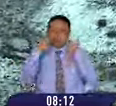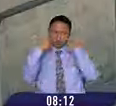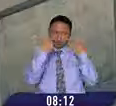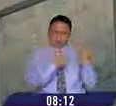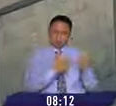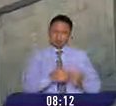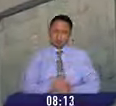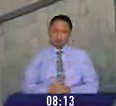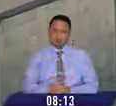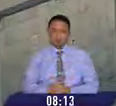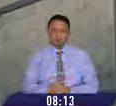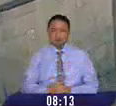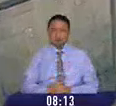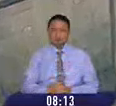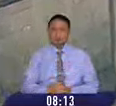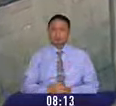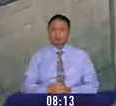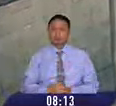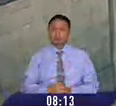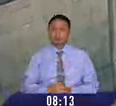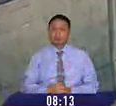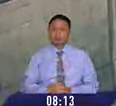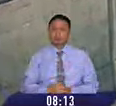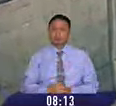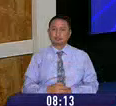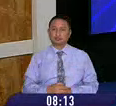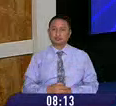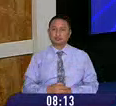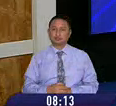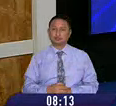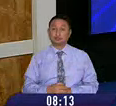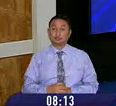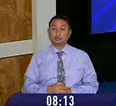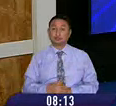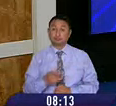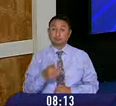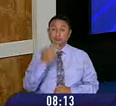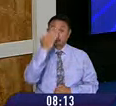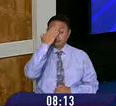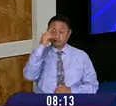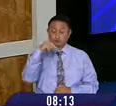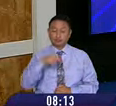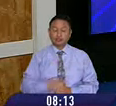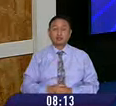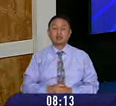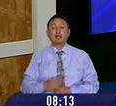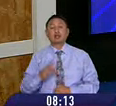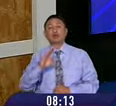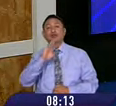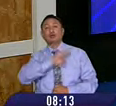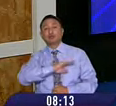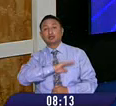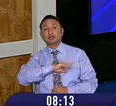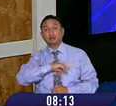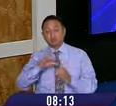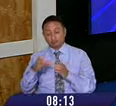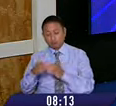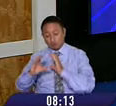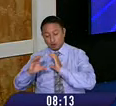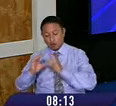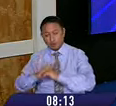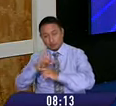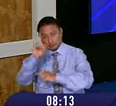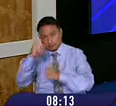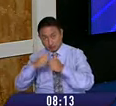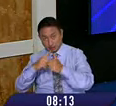asunto. Informó Priscila Cadena. Como sabemos que el Departamento de Comunicación del municipio nos está viendo, les enviamos el